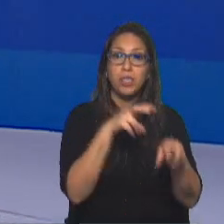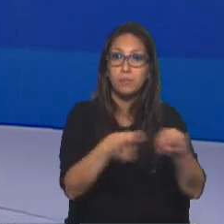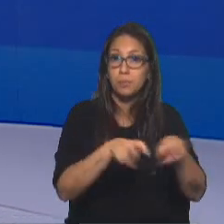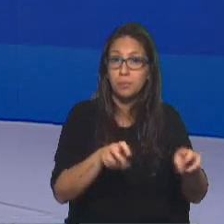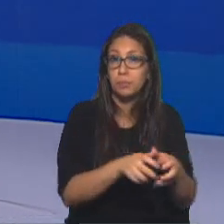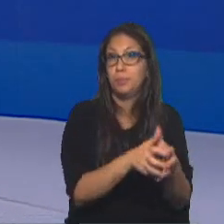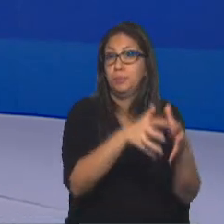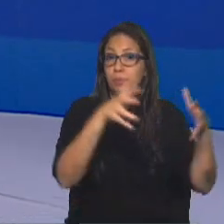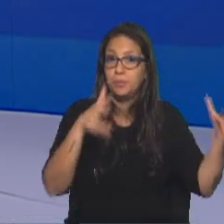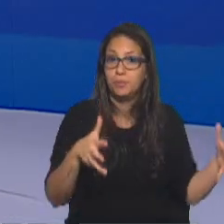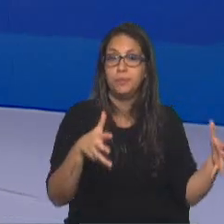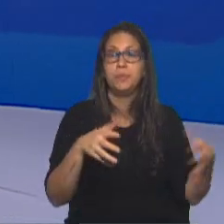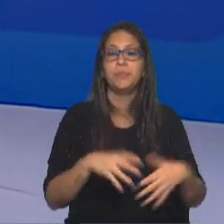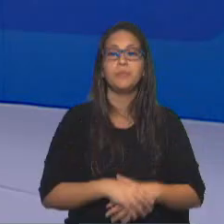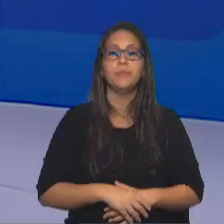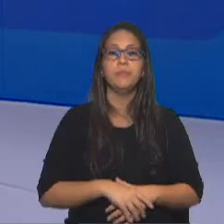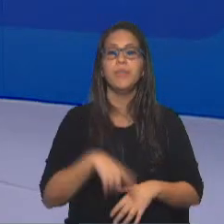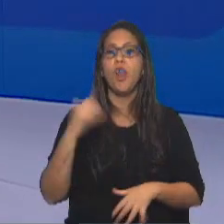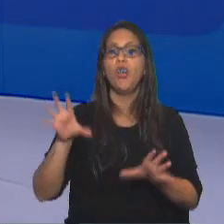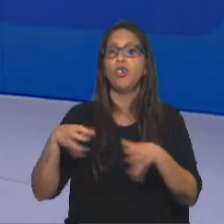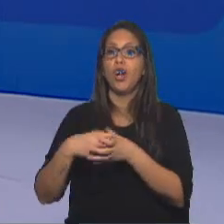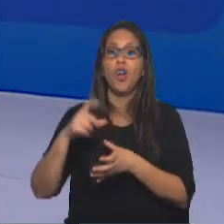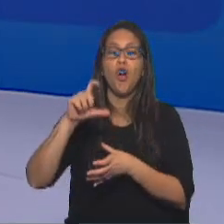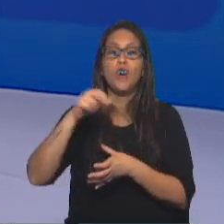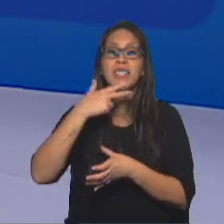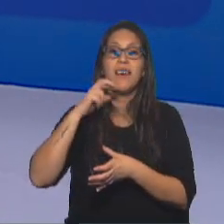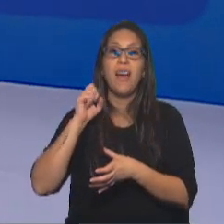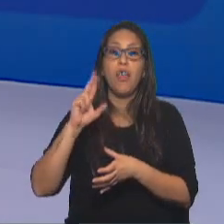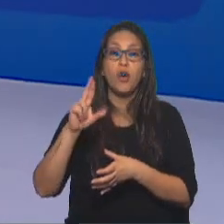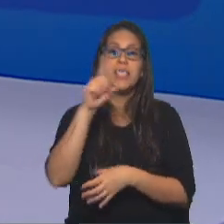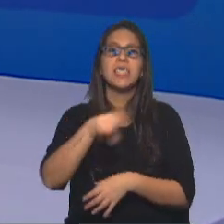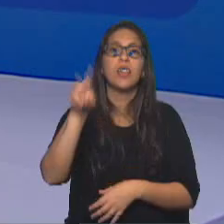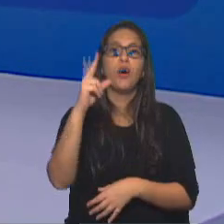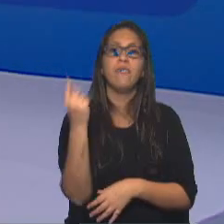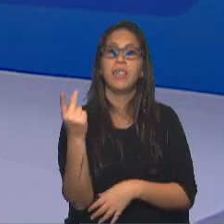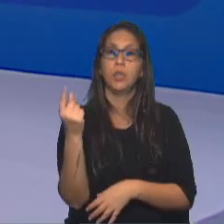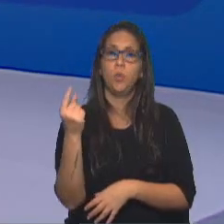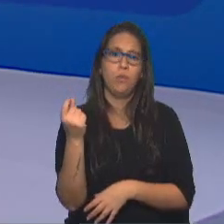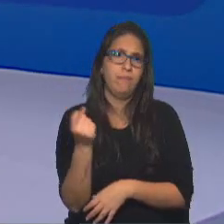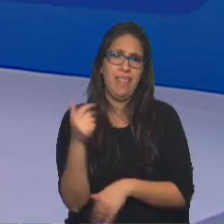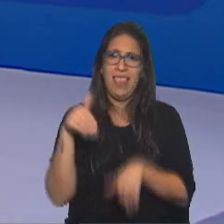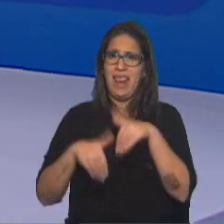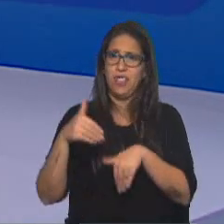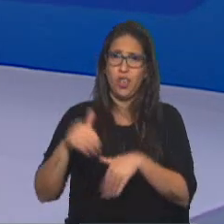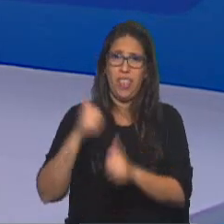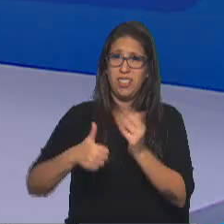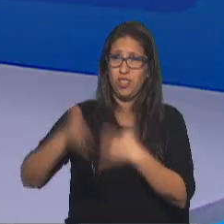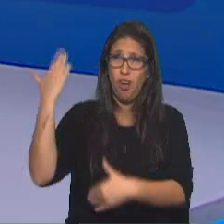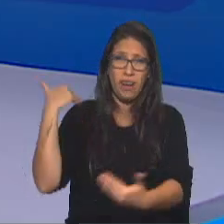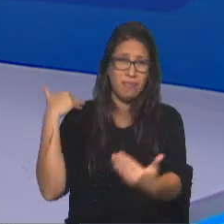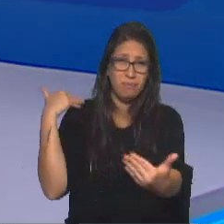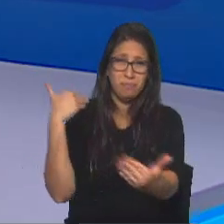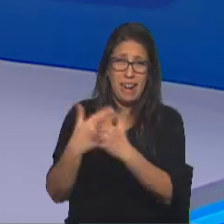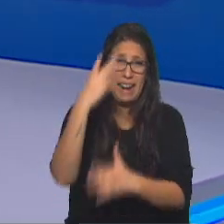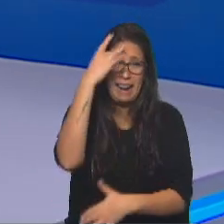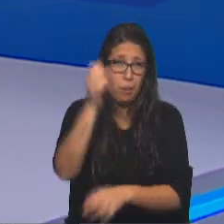ahora el Partido Laborista. El Partido Conservador, Pablo, 121, la peor elección de su historia, de la historia del